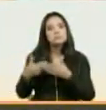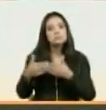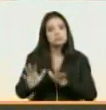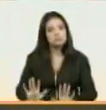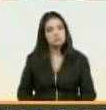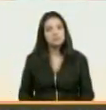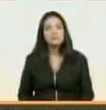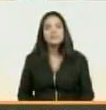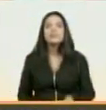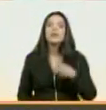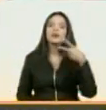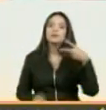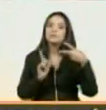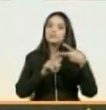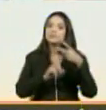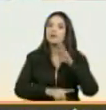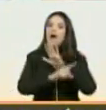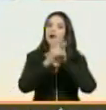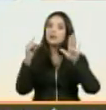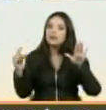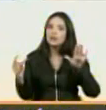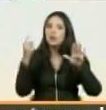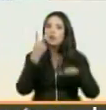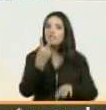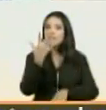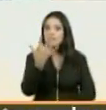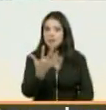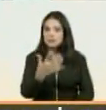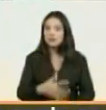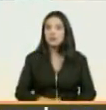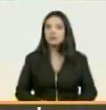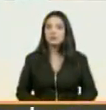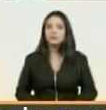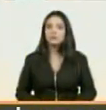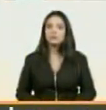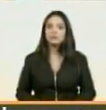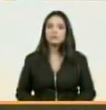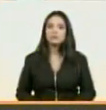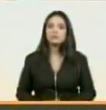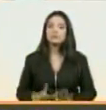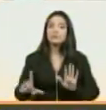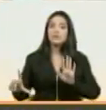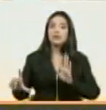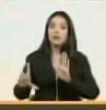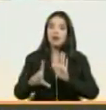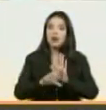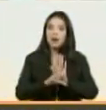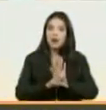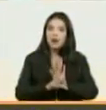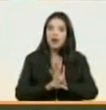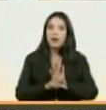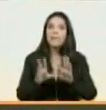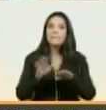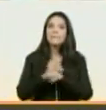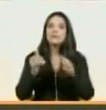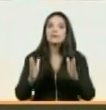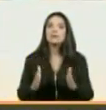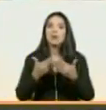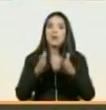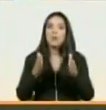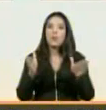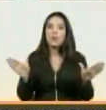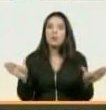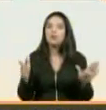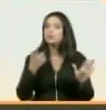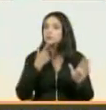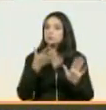otro aspecto es que el artículo 25 de la Ley Orgánica del Ministerio Público